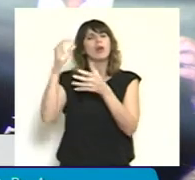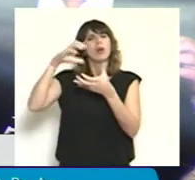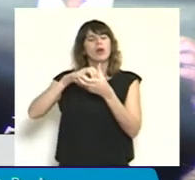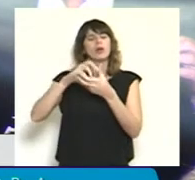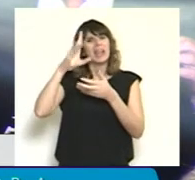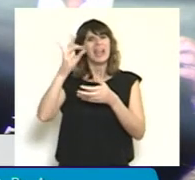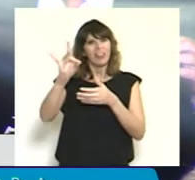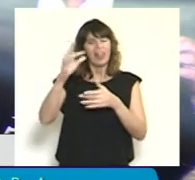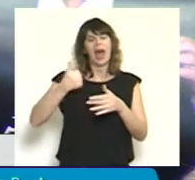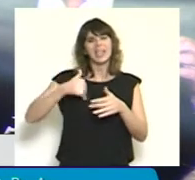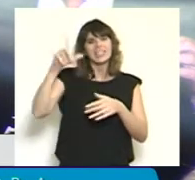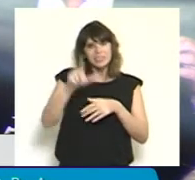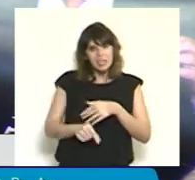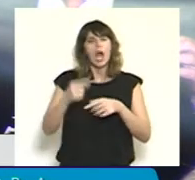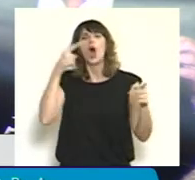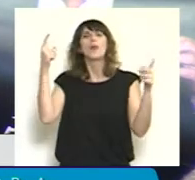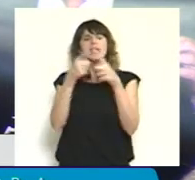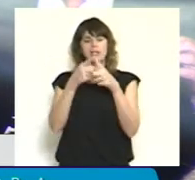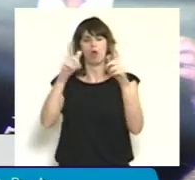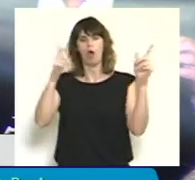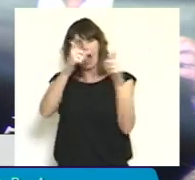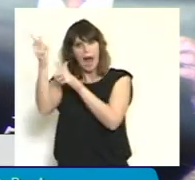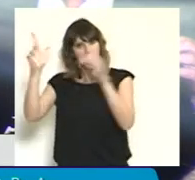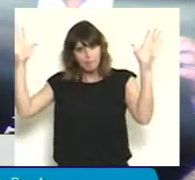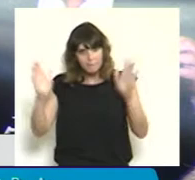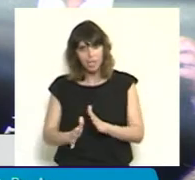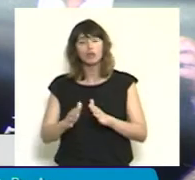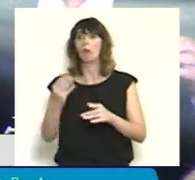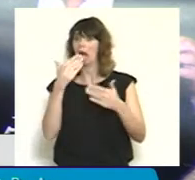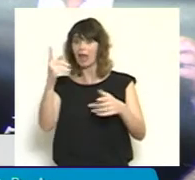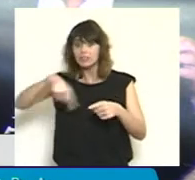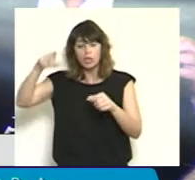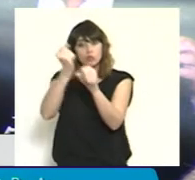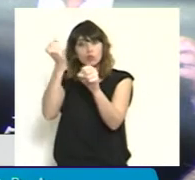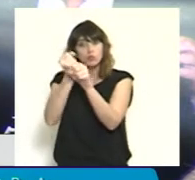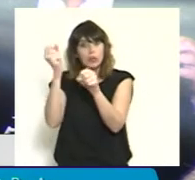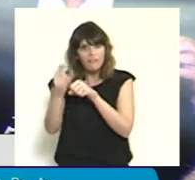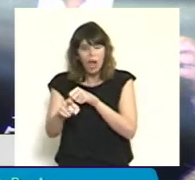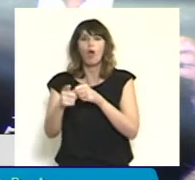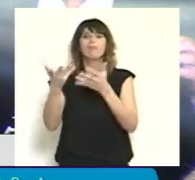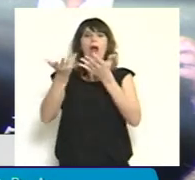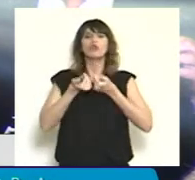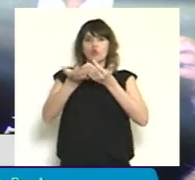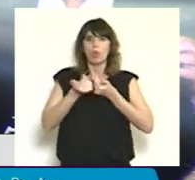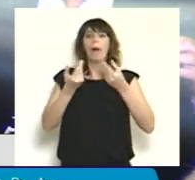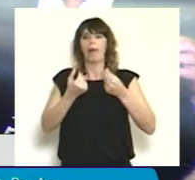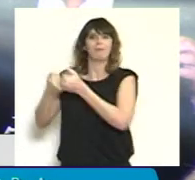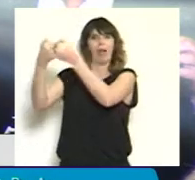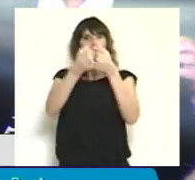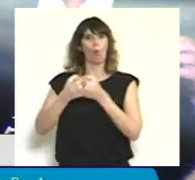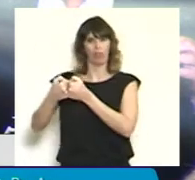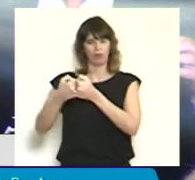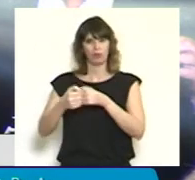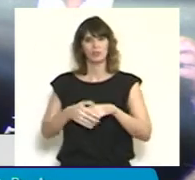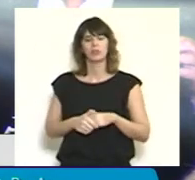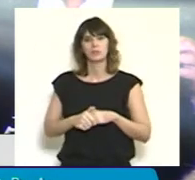Desarme, porque también gracias a su constancia hemos logrado construir una parte de este consenso. ¿Cómo no recordar en este